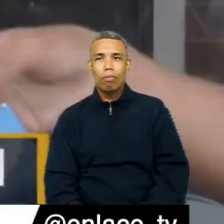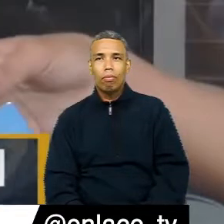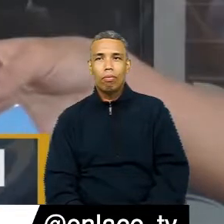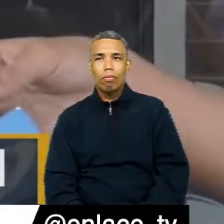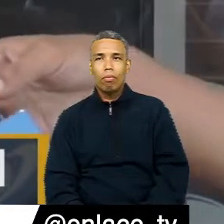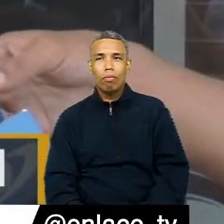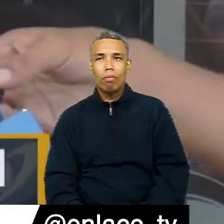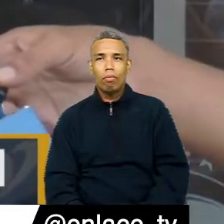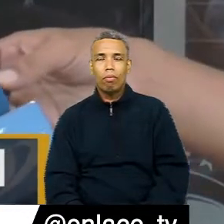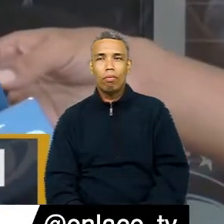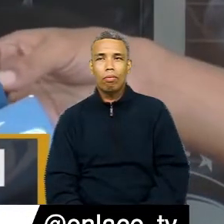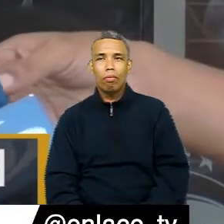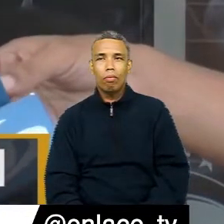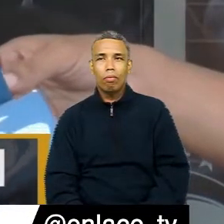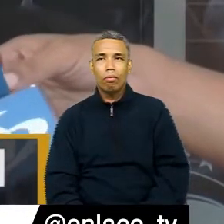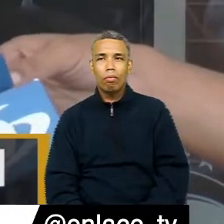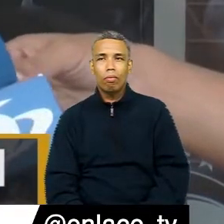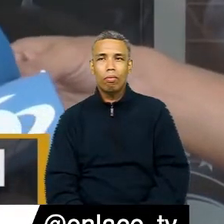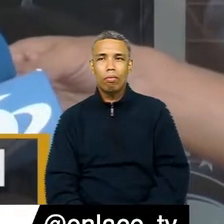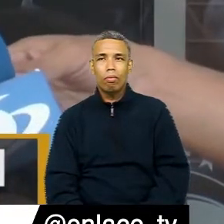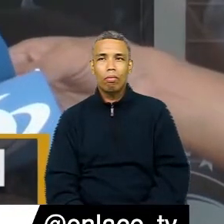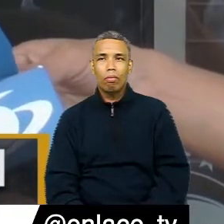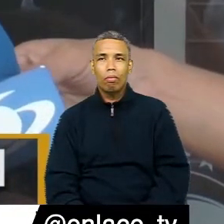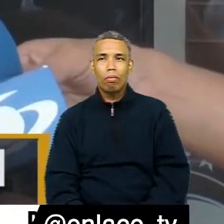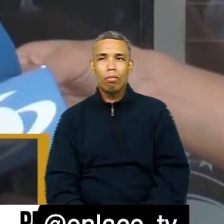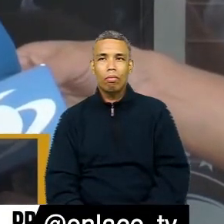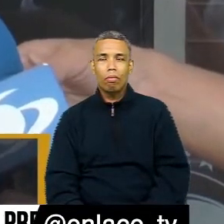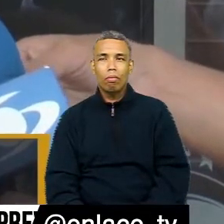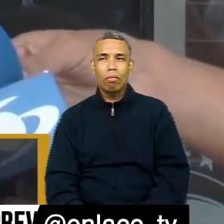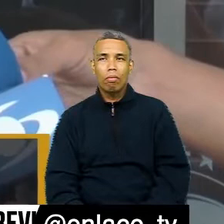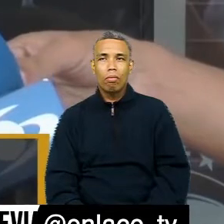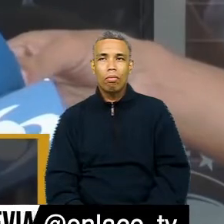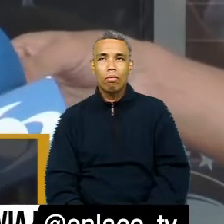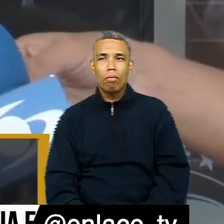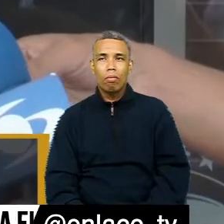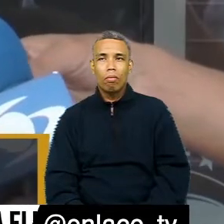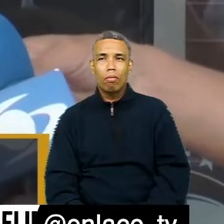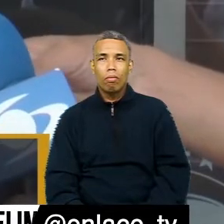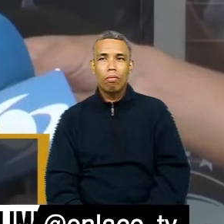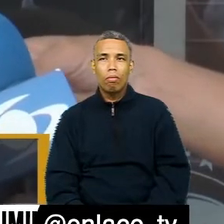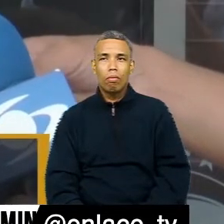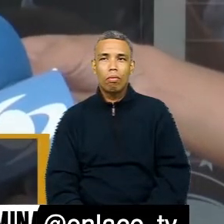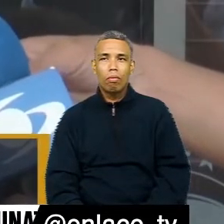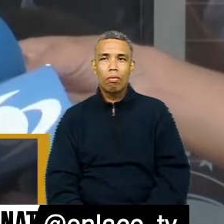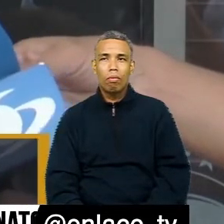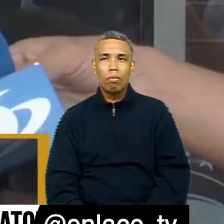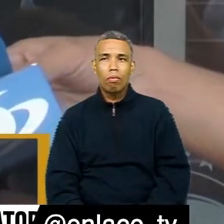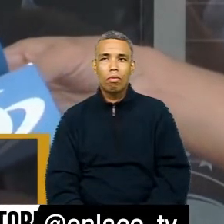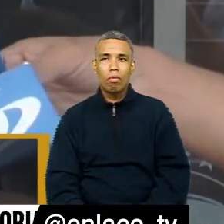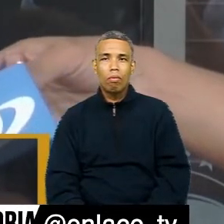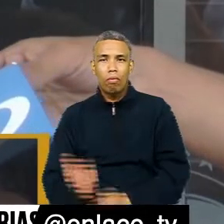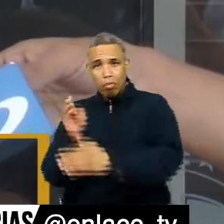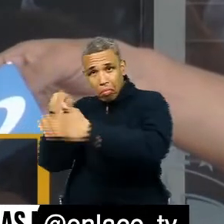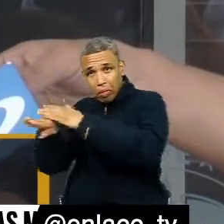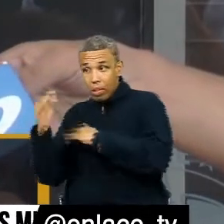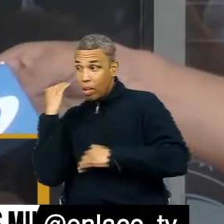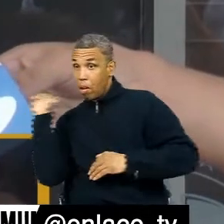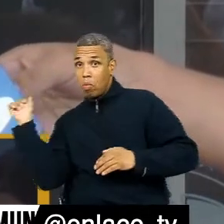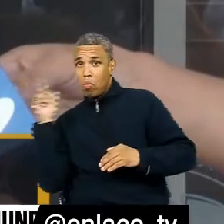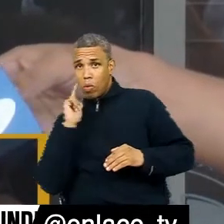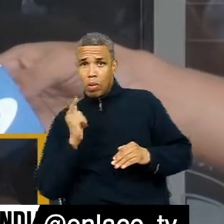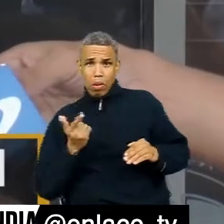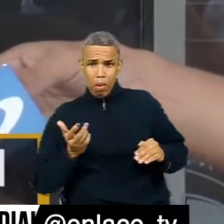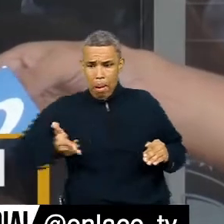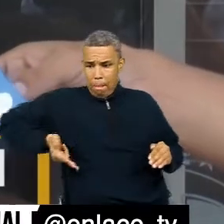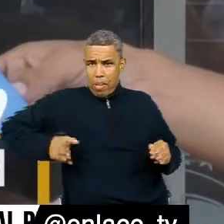Después de tratar de ayudar a esta persona, a la mujer que se encontraba en una habitación que se encontraba encerrada,